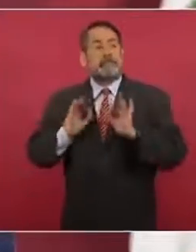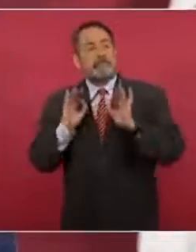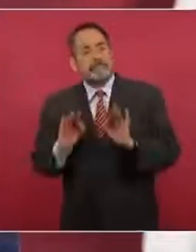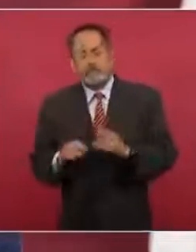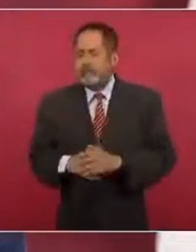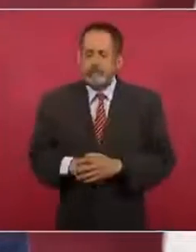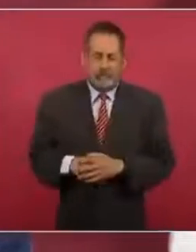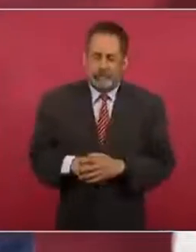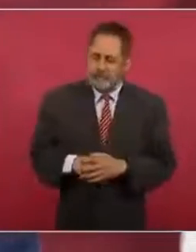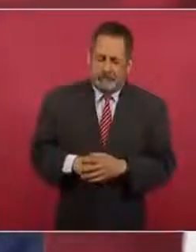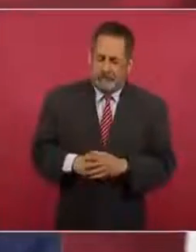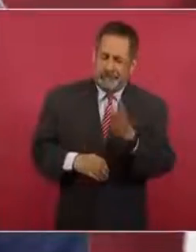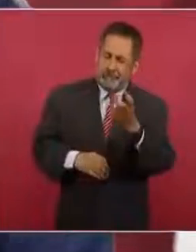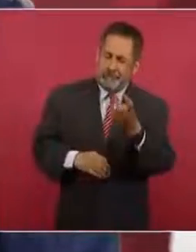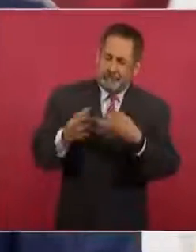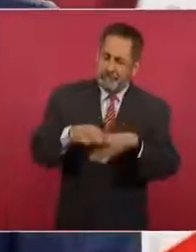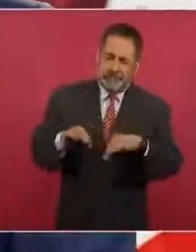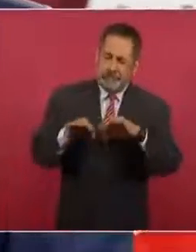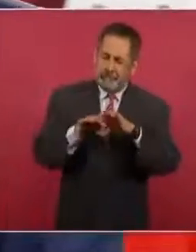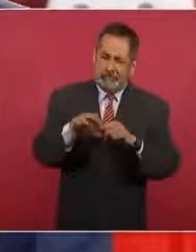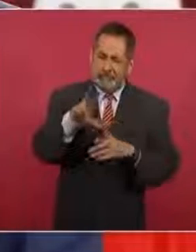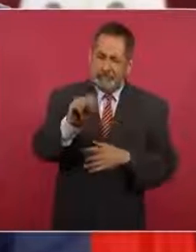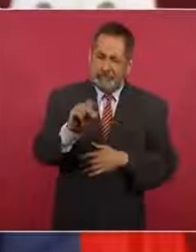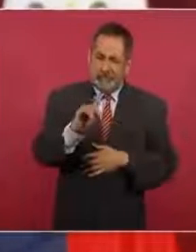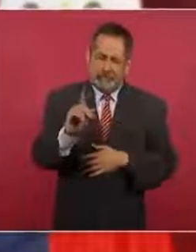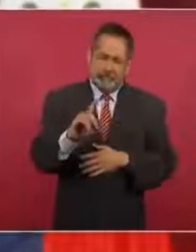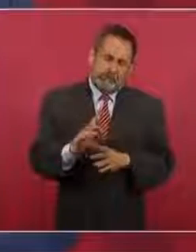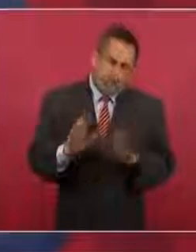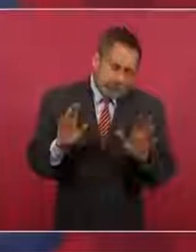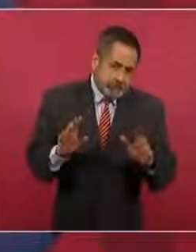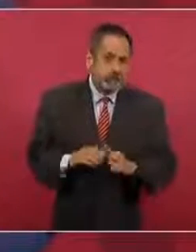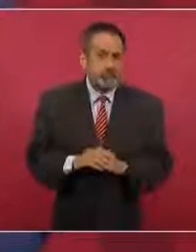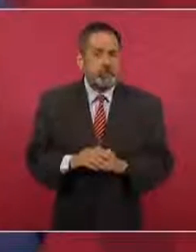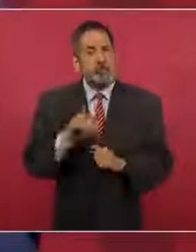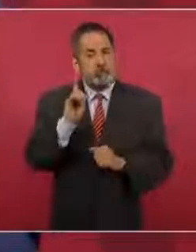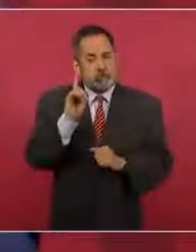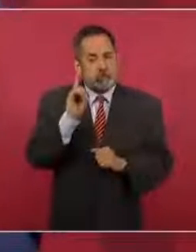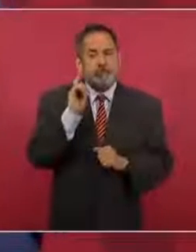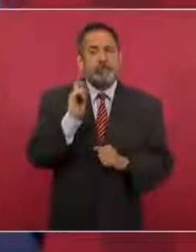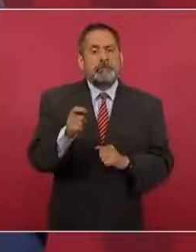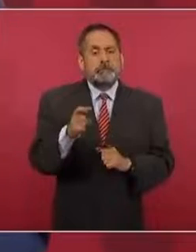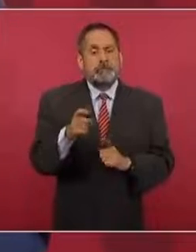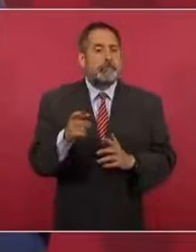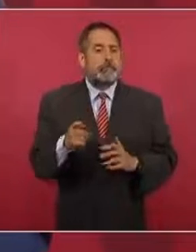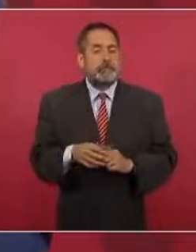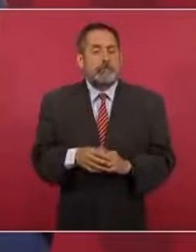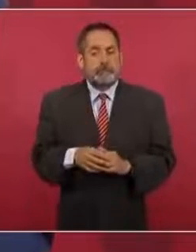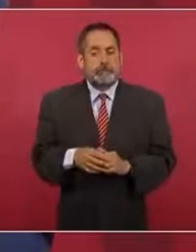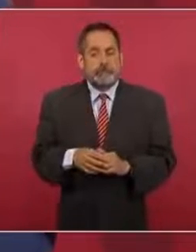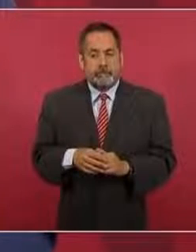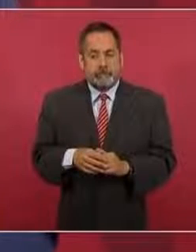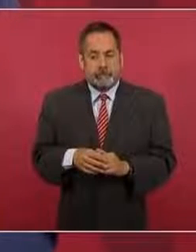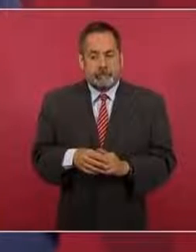repito, lo más importante, y que se